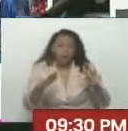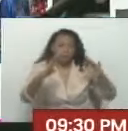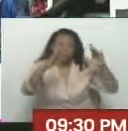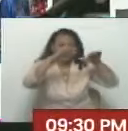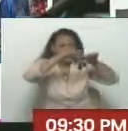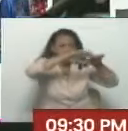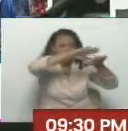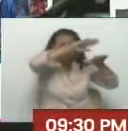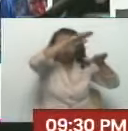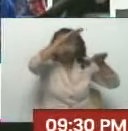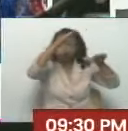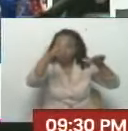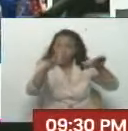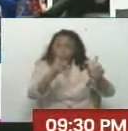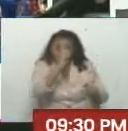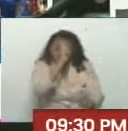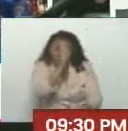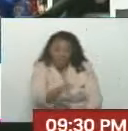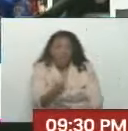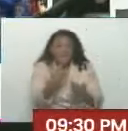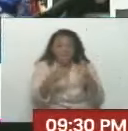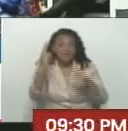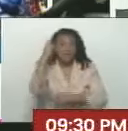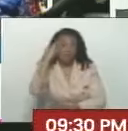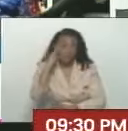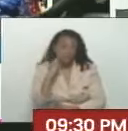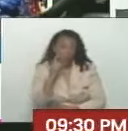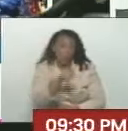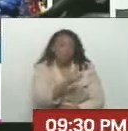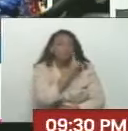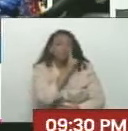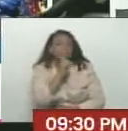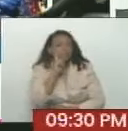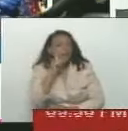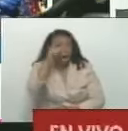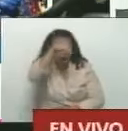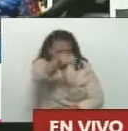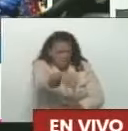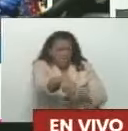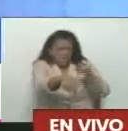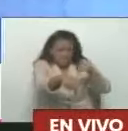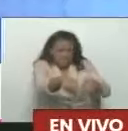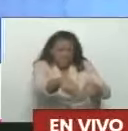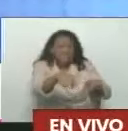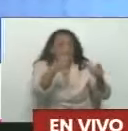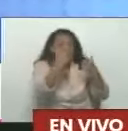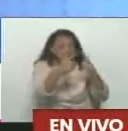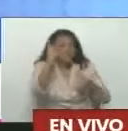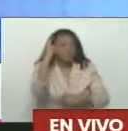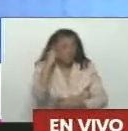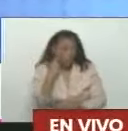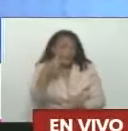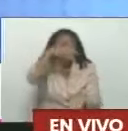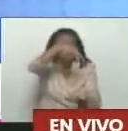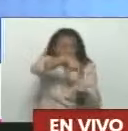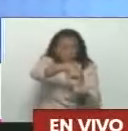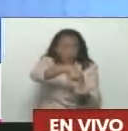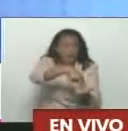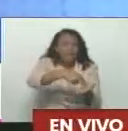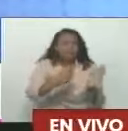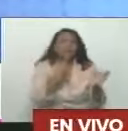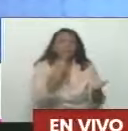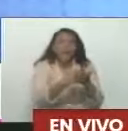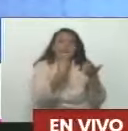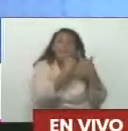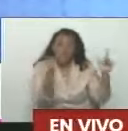montículo en homenaje al libertador Simón Bolívar que decía, aquí estuvo el libertador y decretó